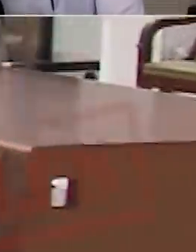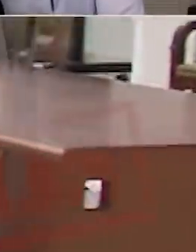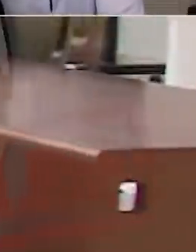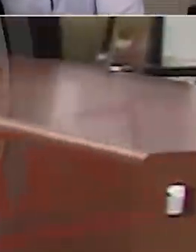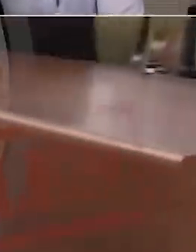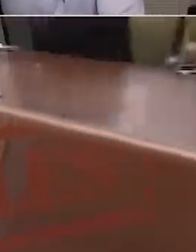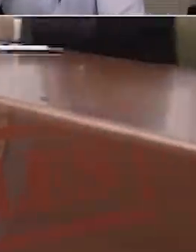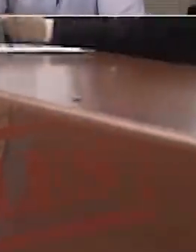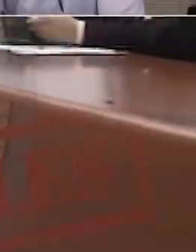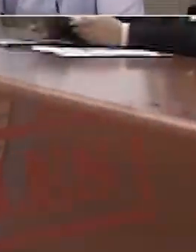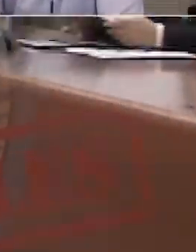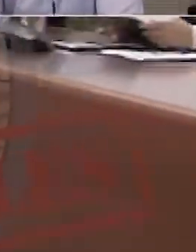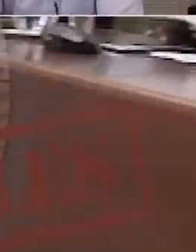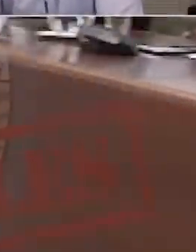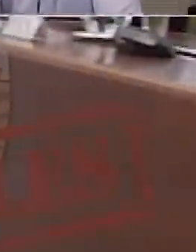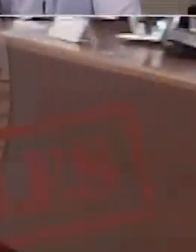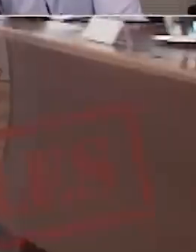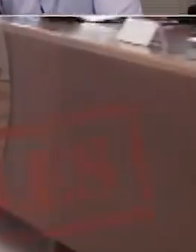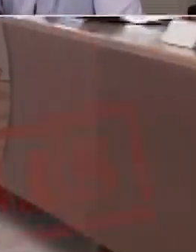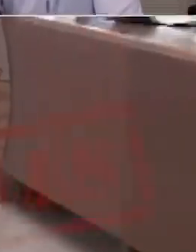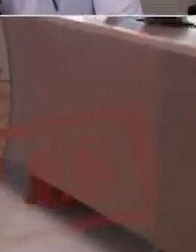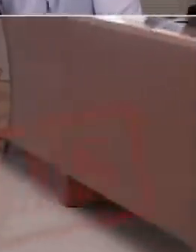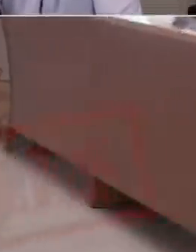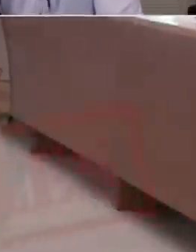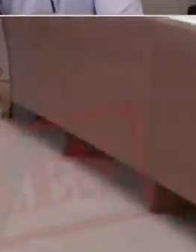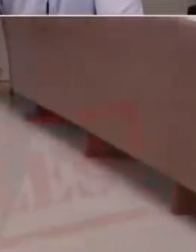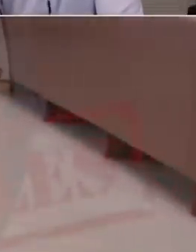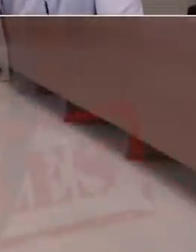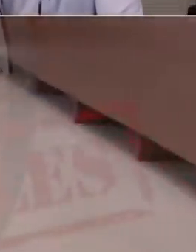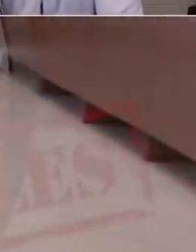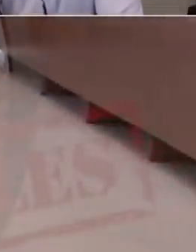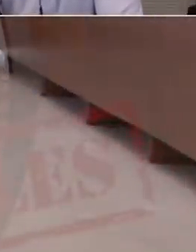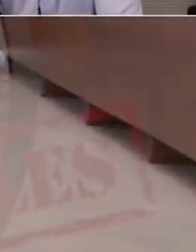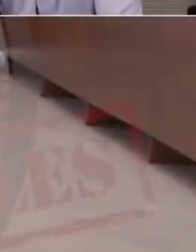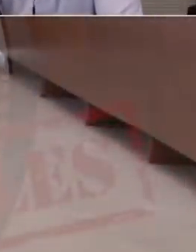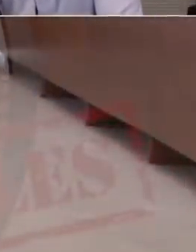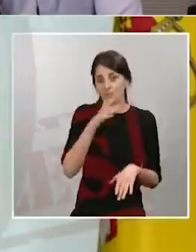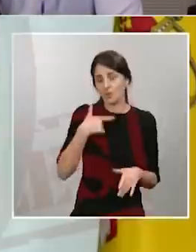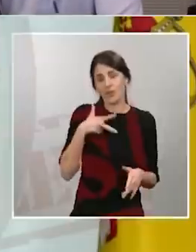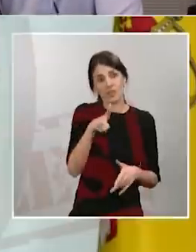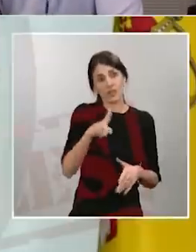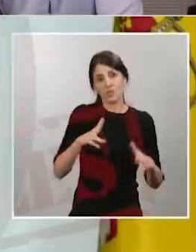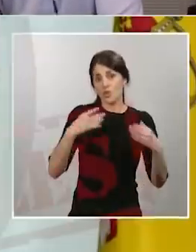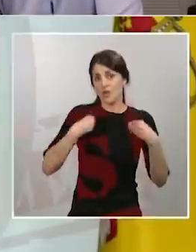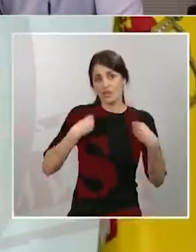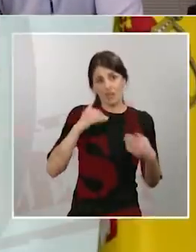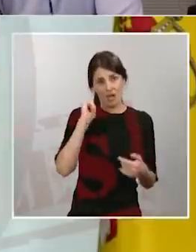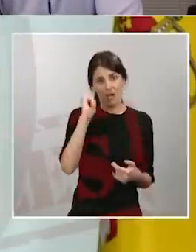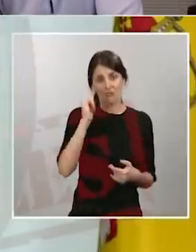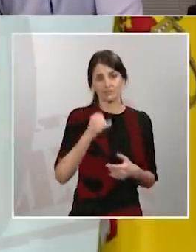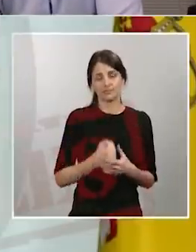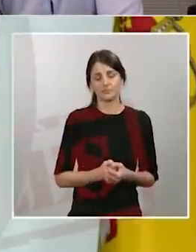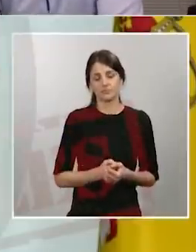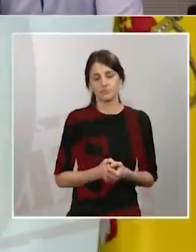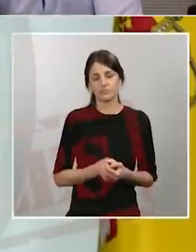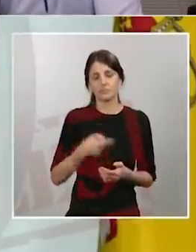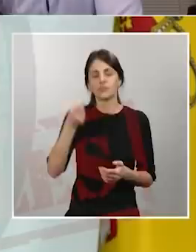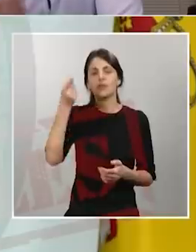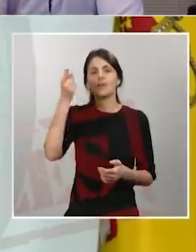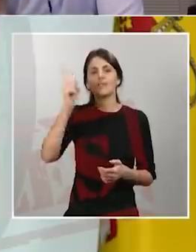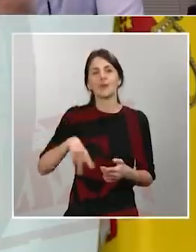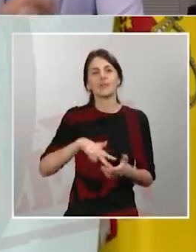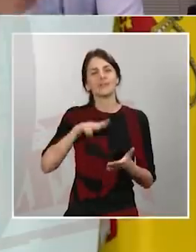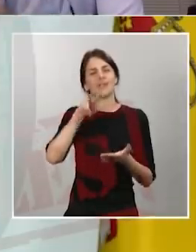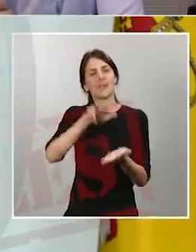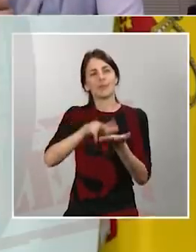son héroes revolucionarios siempre ha sido igual siempre ha sido igual esta gente no engaña a nadie por eso yo prefiero ya casi hablarle a su electorado o sea si